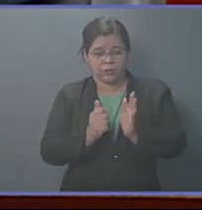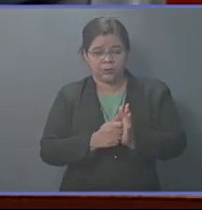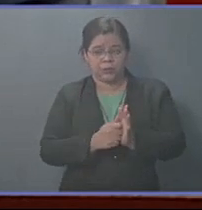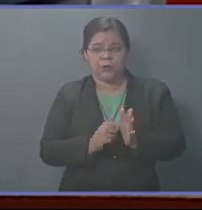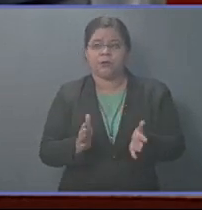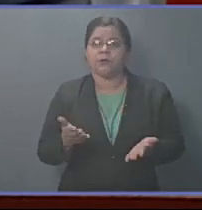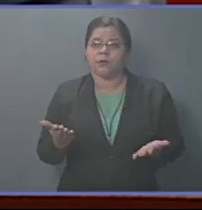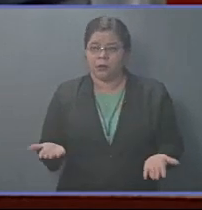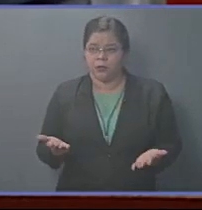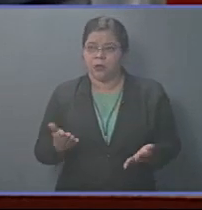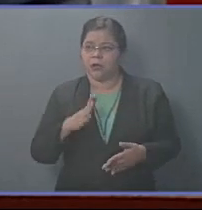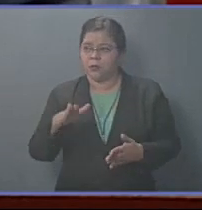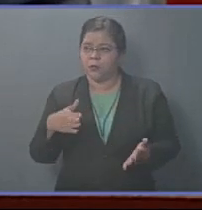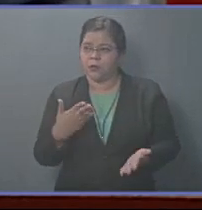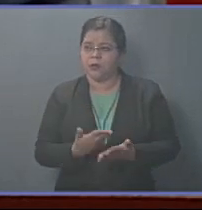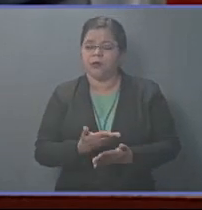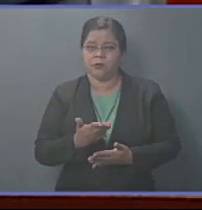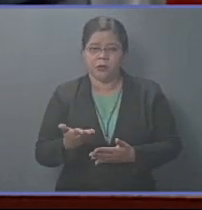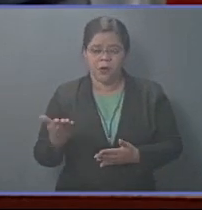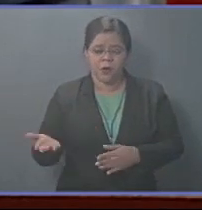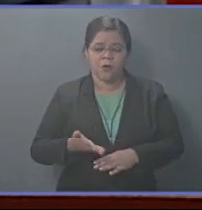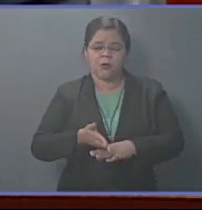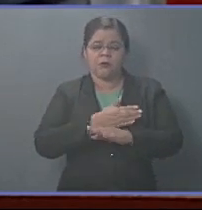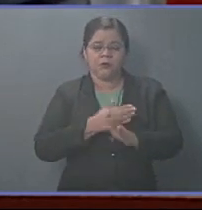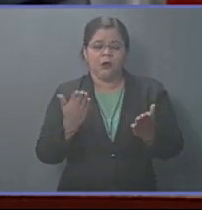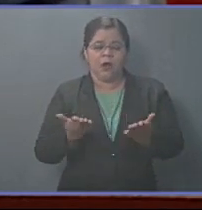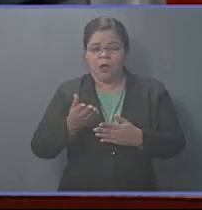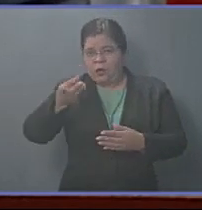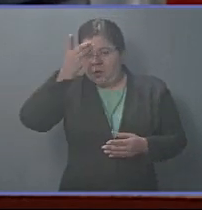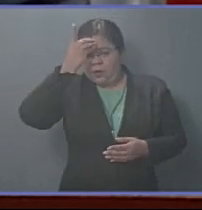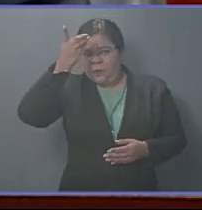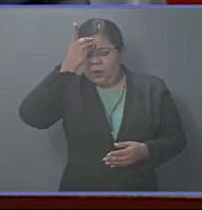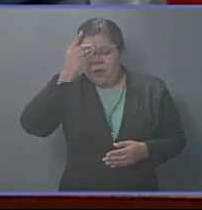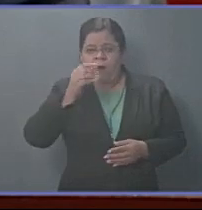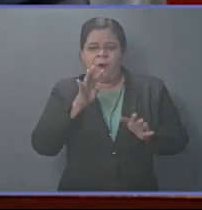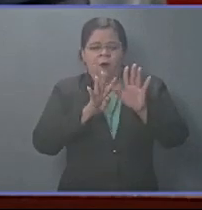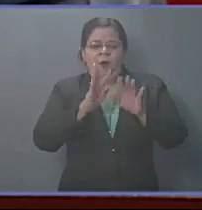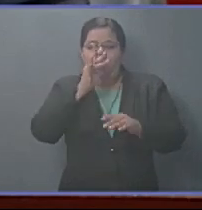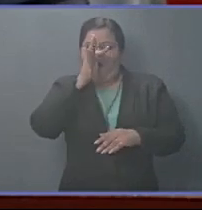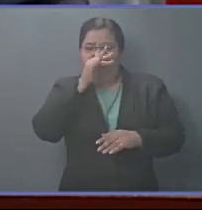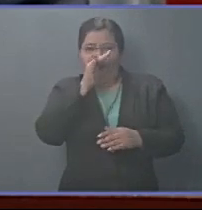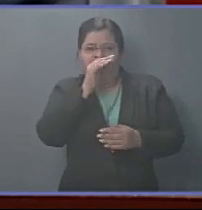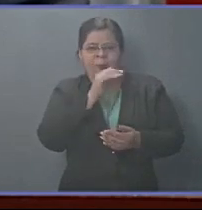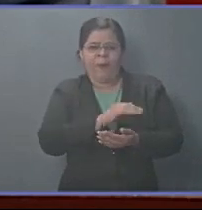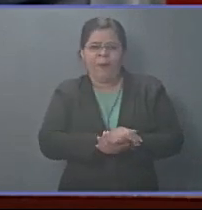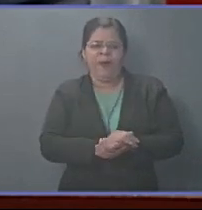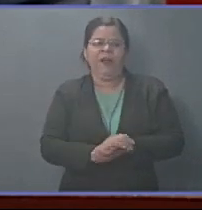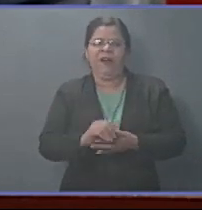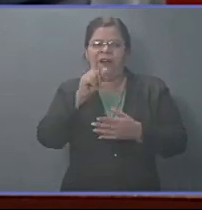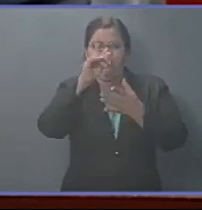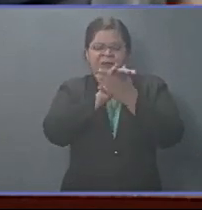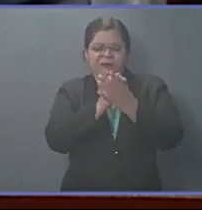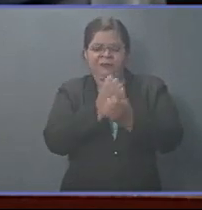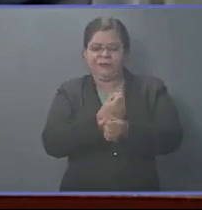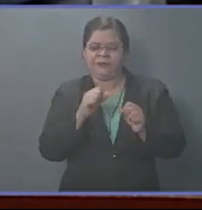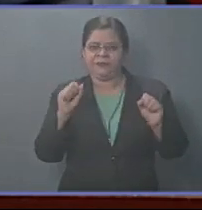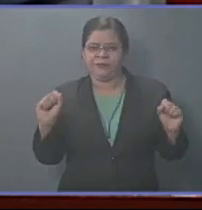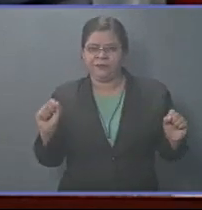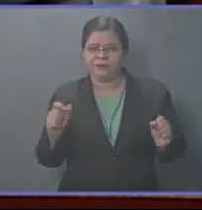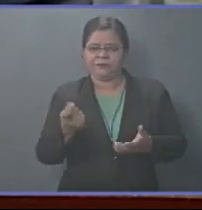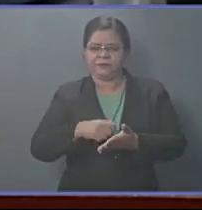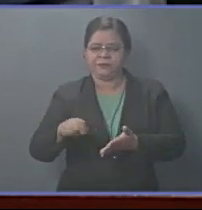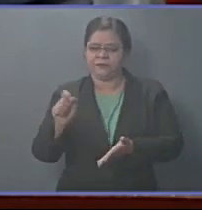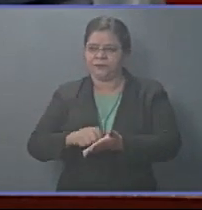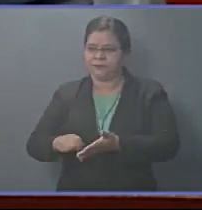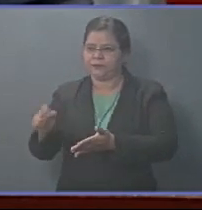ante los sucesos acaecidos el pasado domingo 9 de febrero del corriente año 'dios unión libertad y